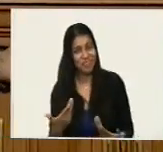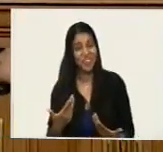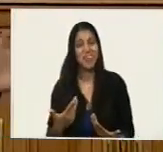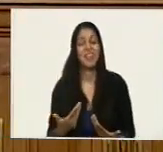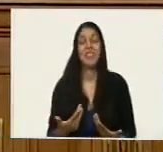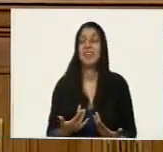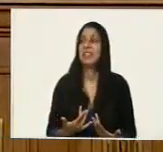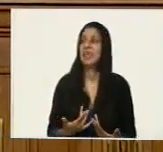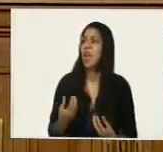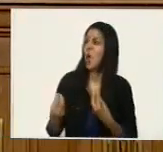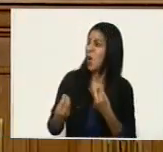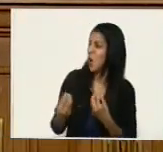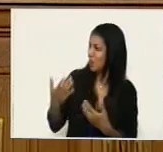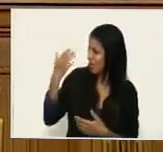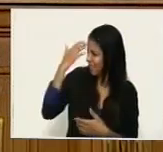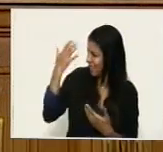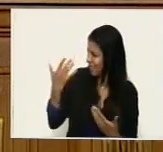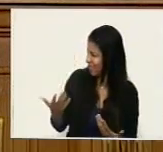¿Cómo lo sabe?